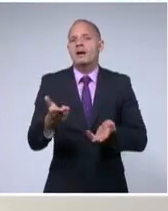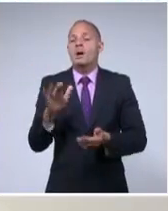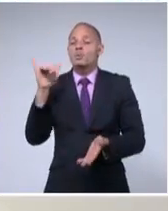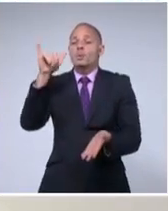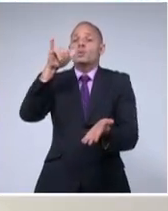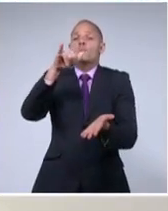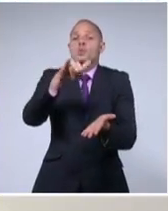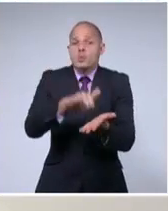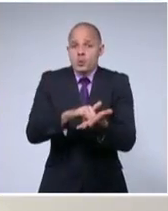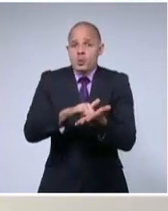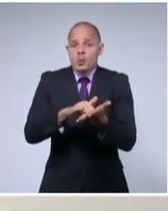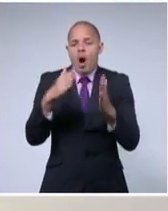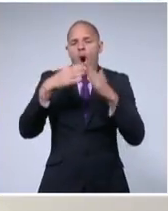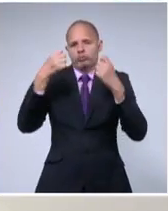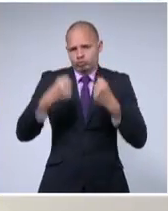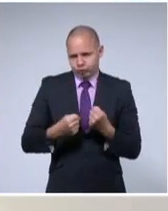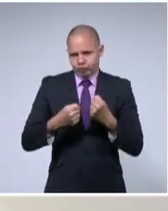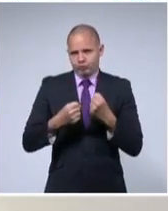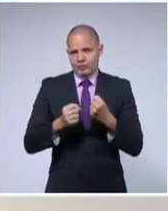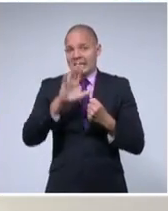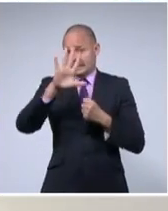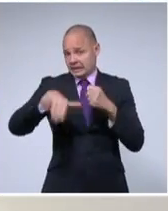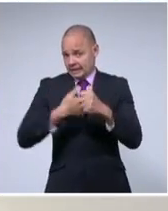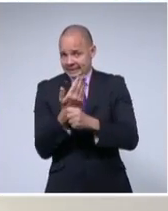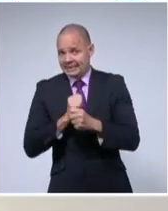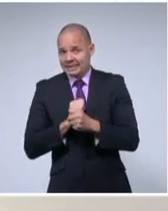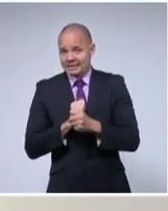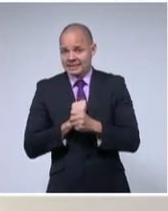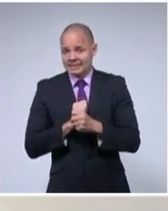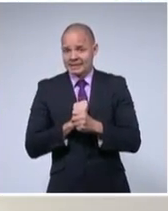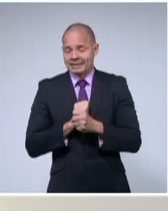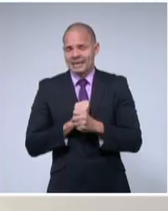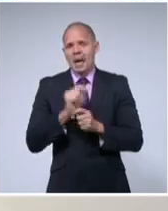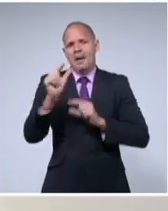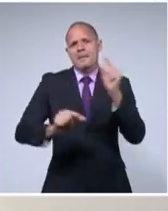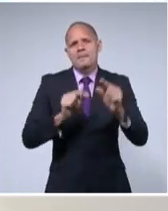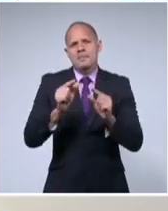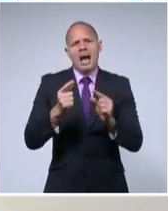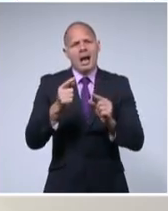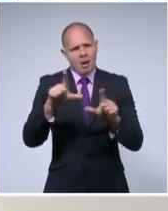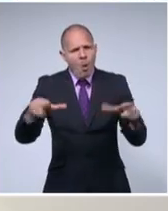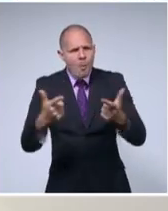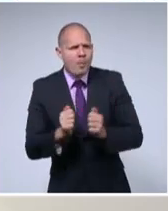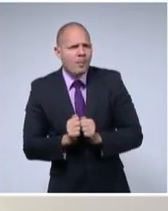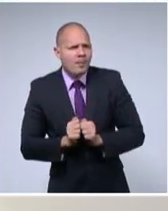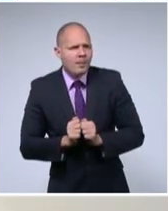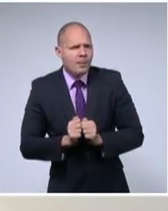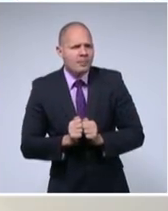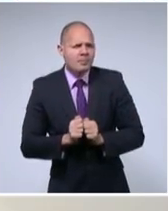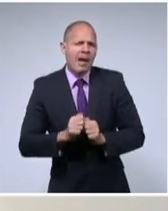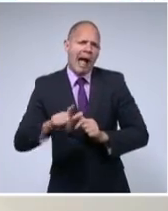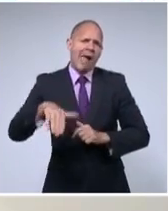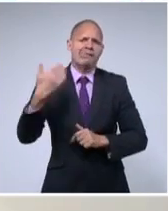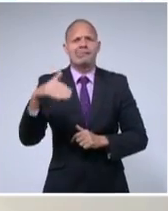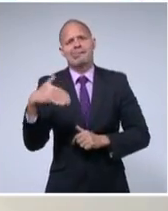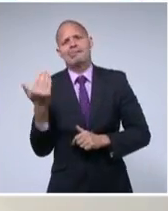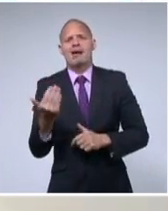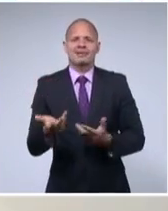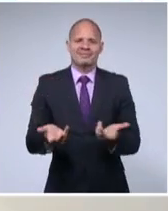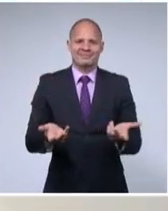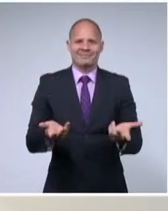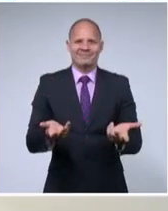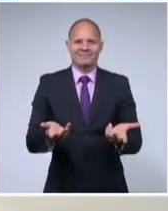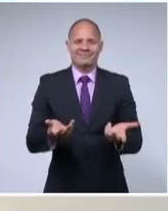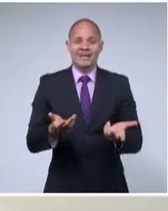amigos, familiares, conocidos y hasta etcétera han provocado que la enfermedad reverdezca en provincias que incluso por más de